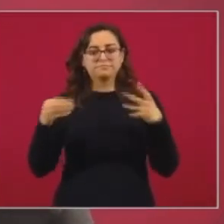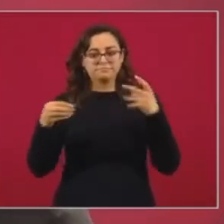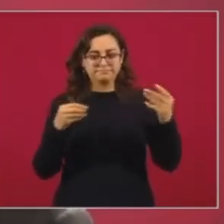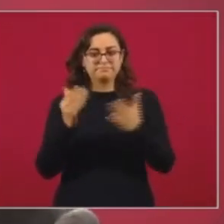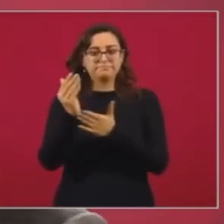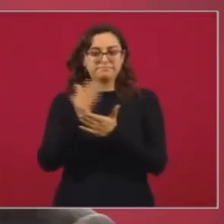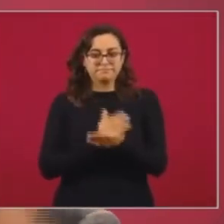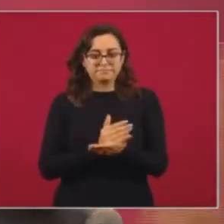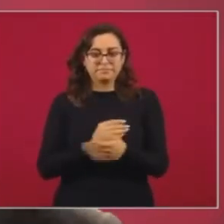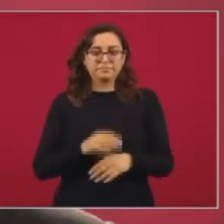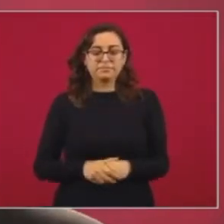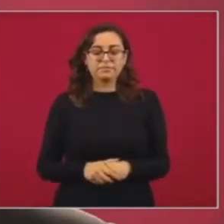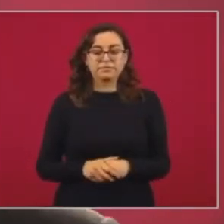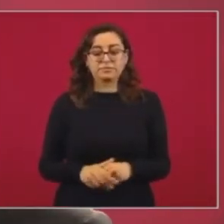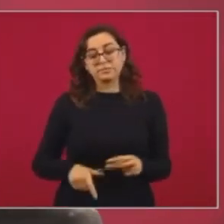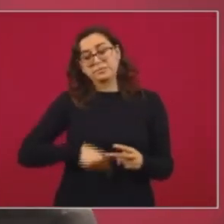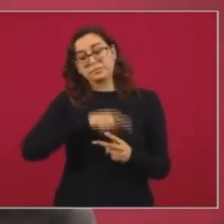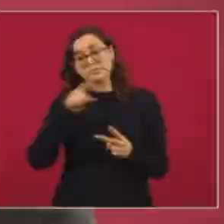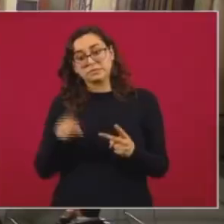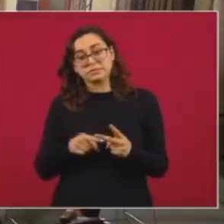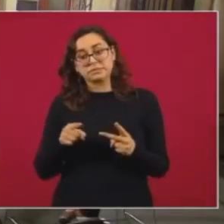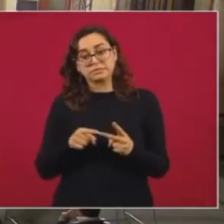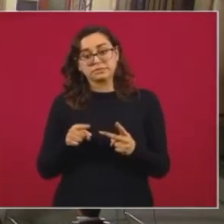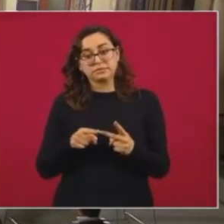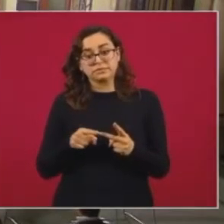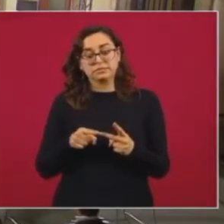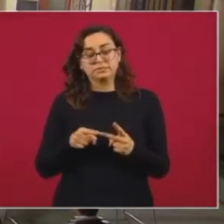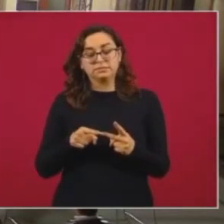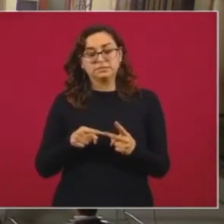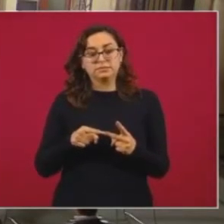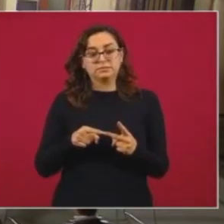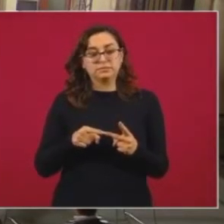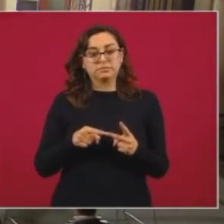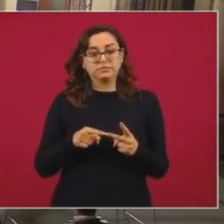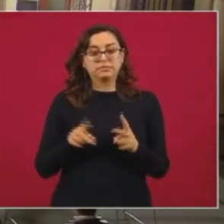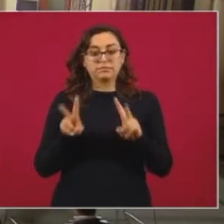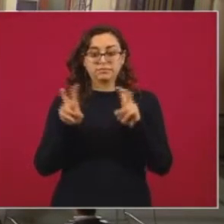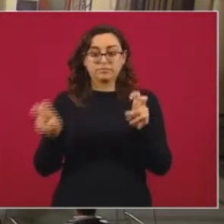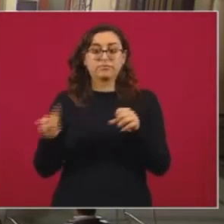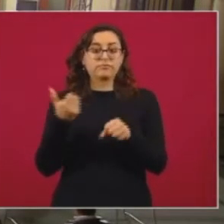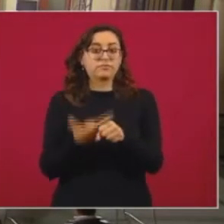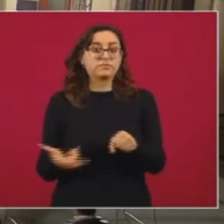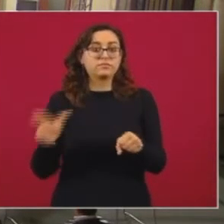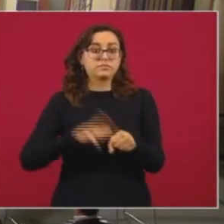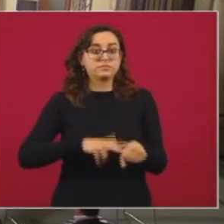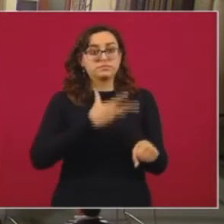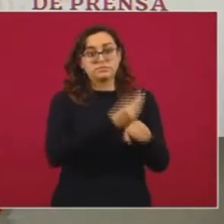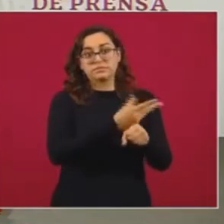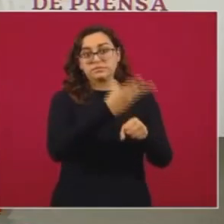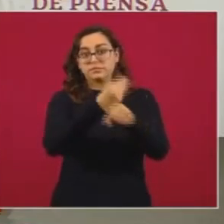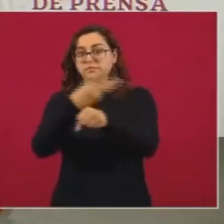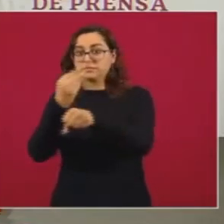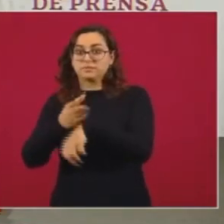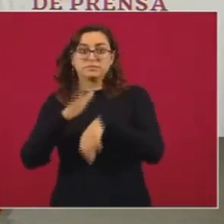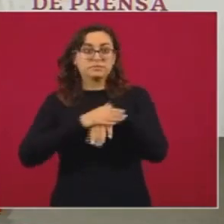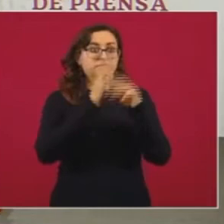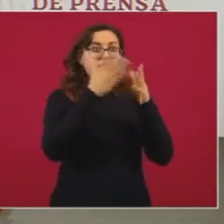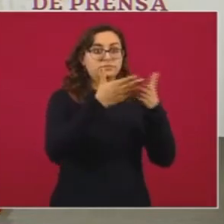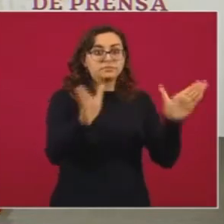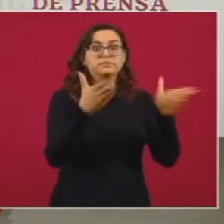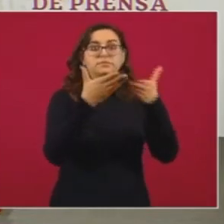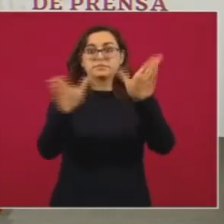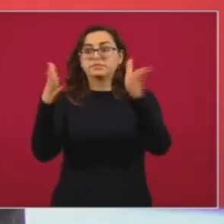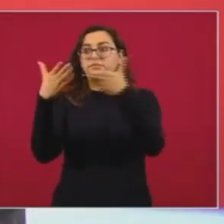epidemia. El segundo gran componente es la reconversión hospitalaria, trabajando todos juntos en el sector